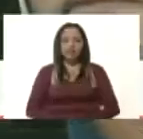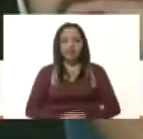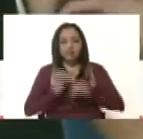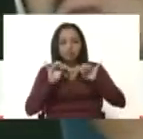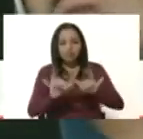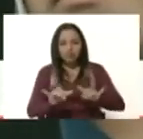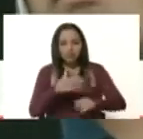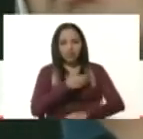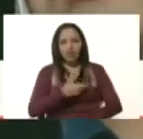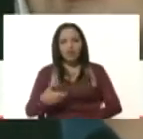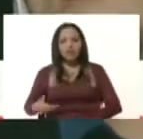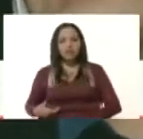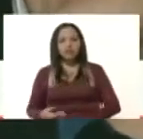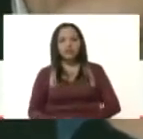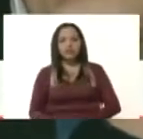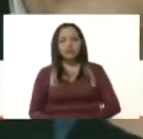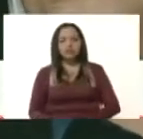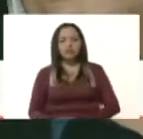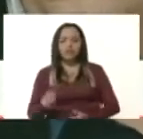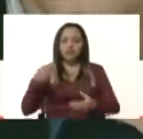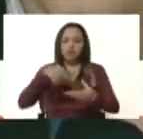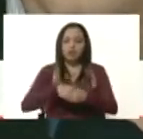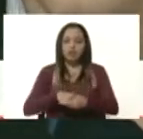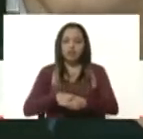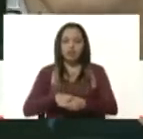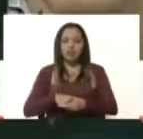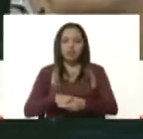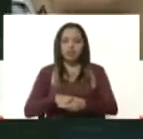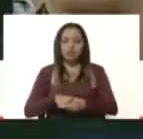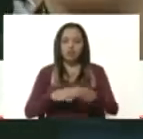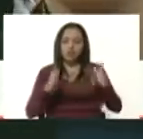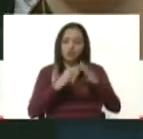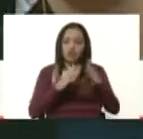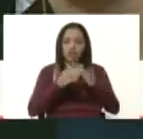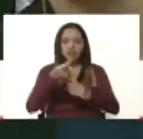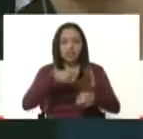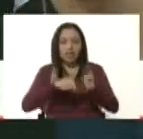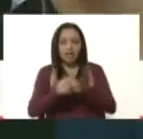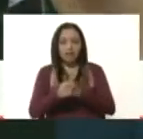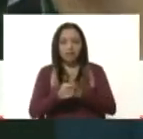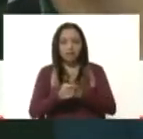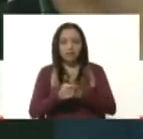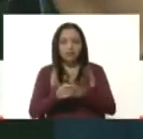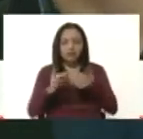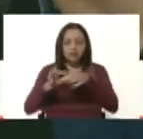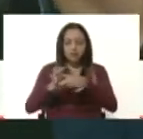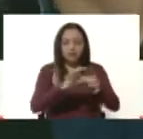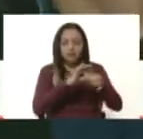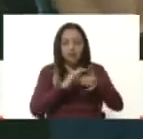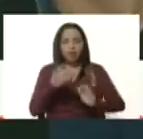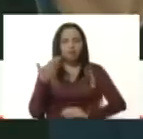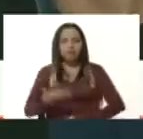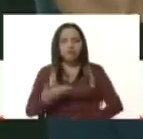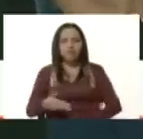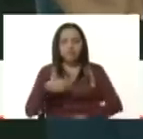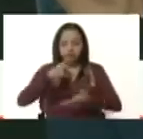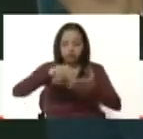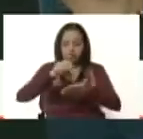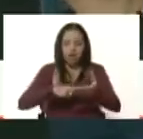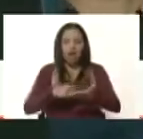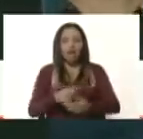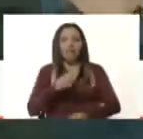presidente, con la incorporación de este exchange, la alianza importante que tenemos que hemos suscrito con